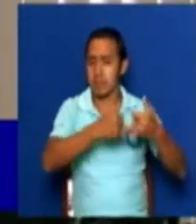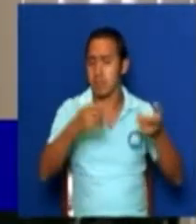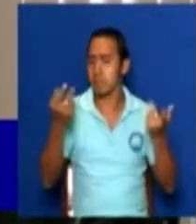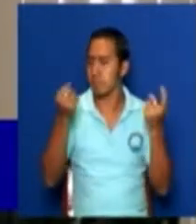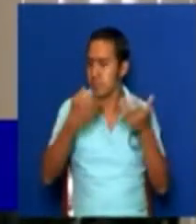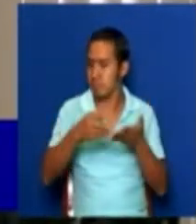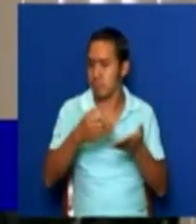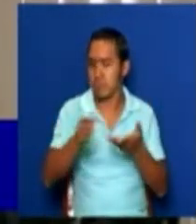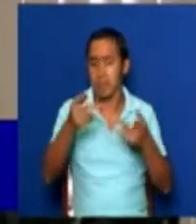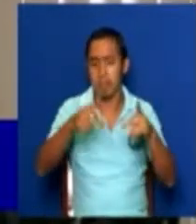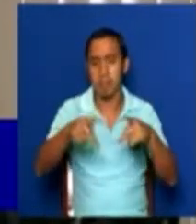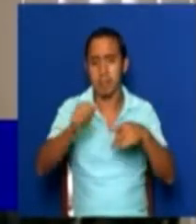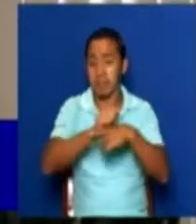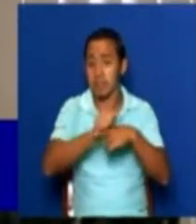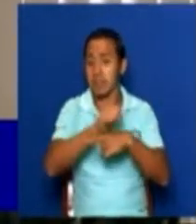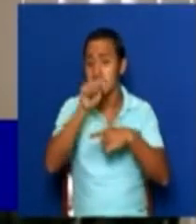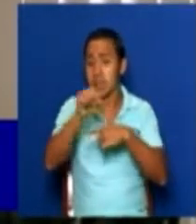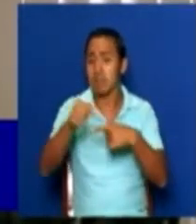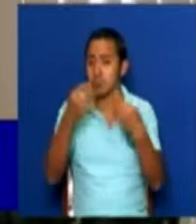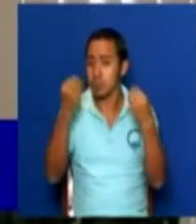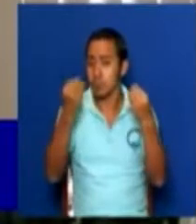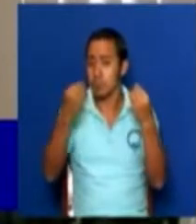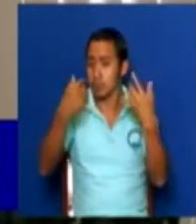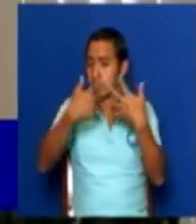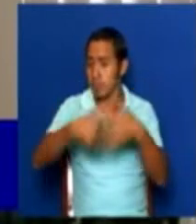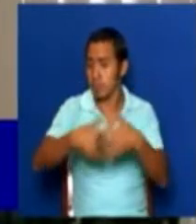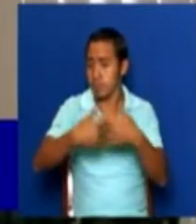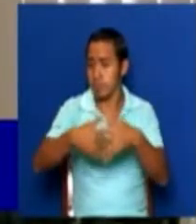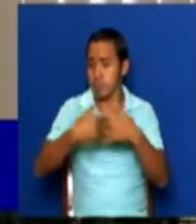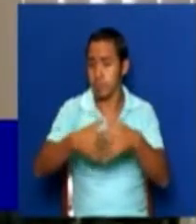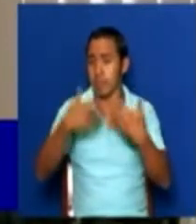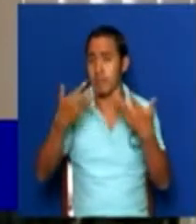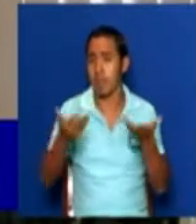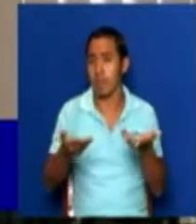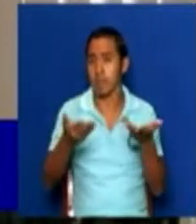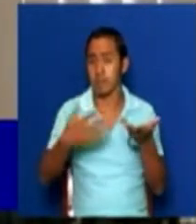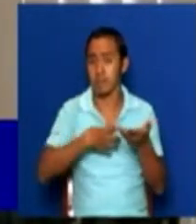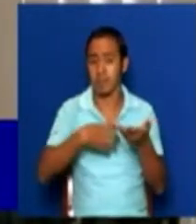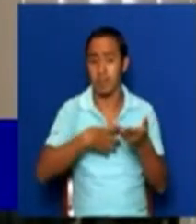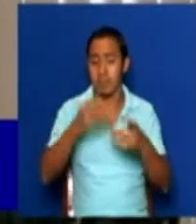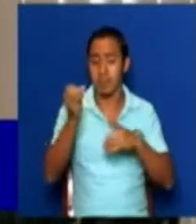desarrollo de los pasantes. Debo decir que en esto muchas de las empresas que son miembros de nuestras organizaciones